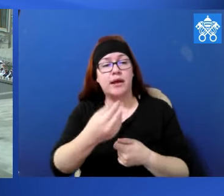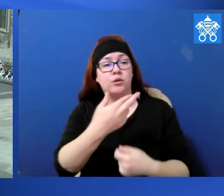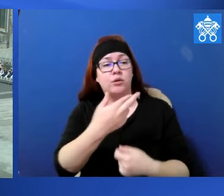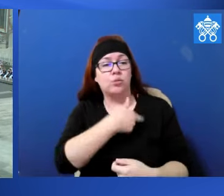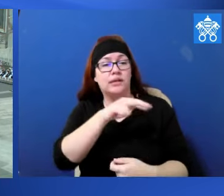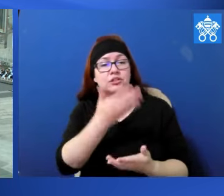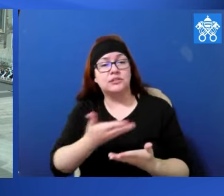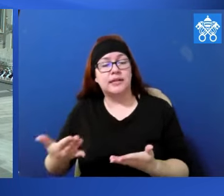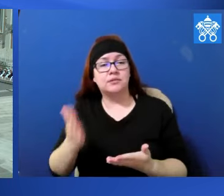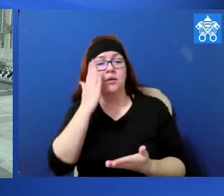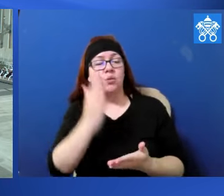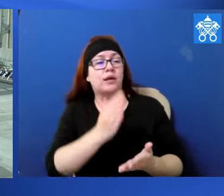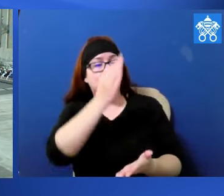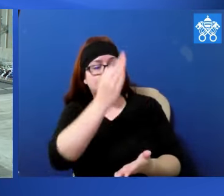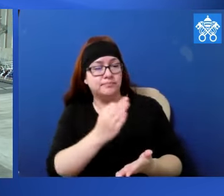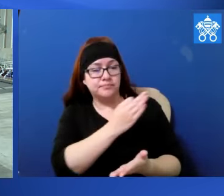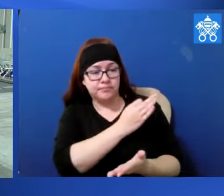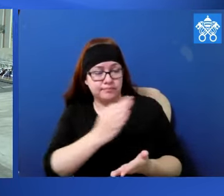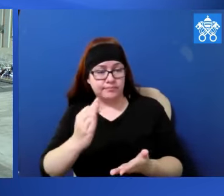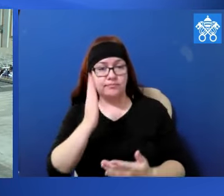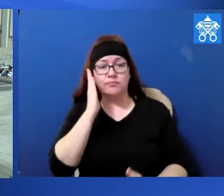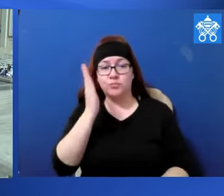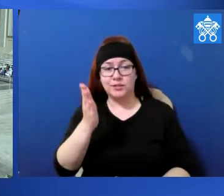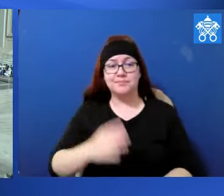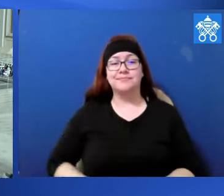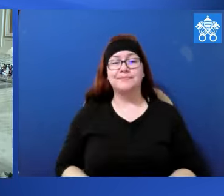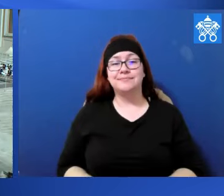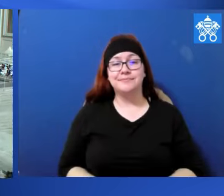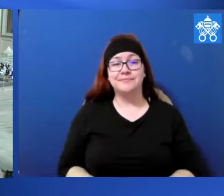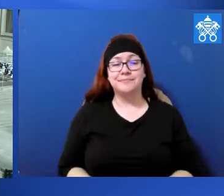y objetos de devoción que los peregrinos llevan consigo.